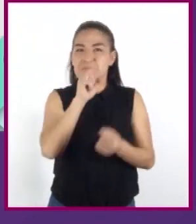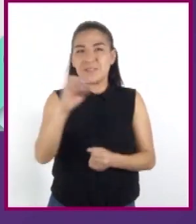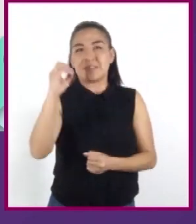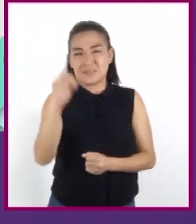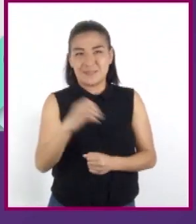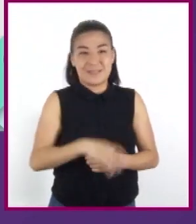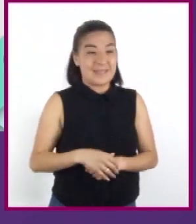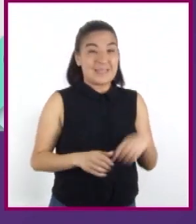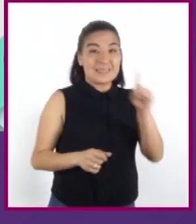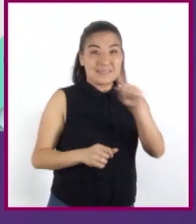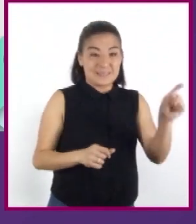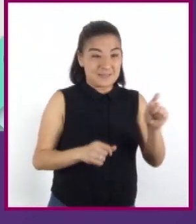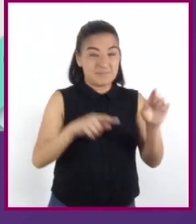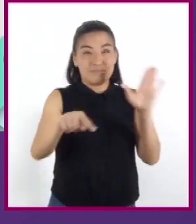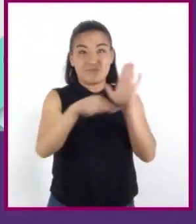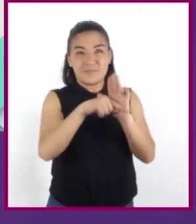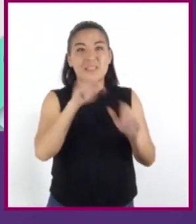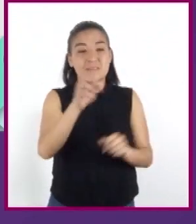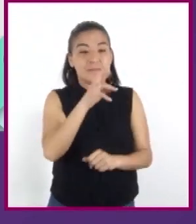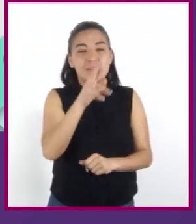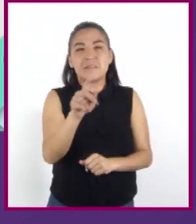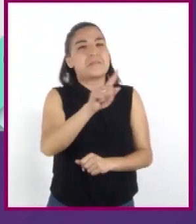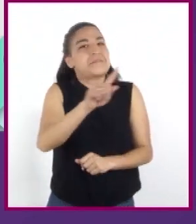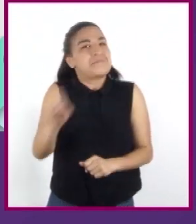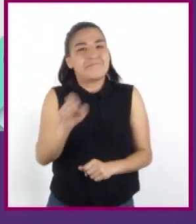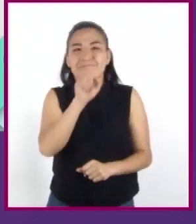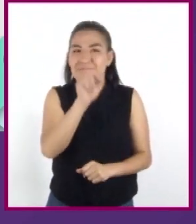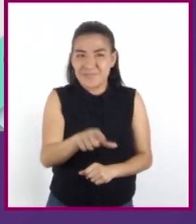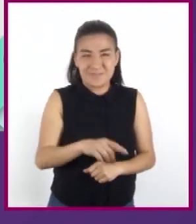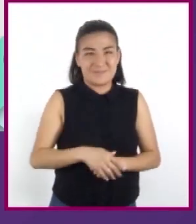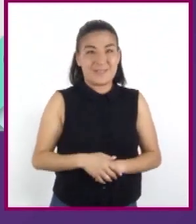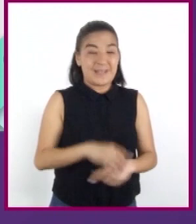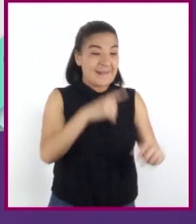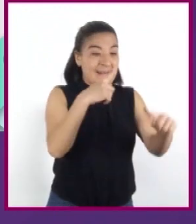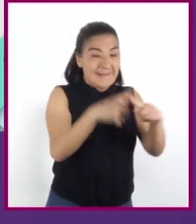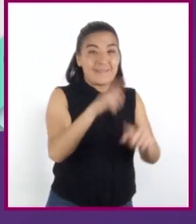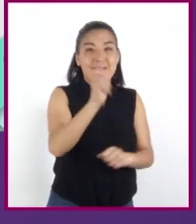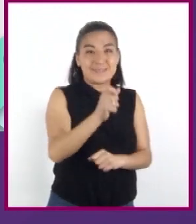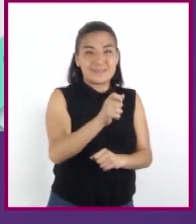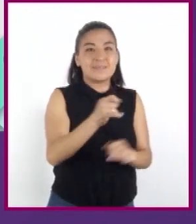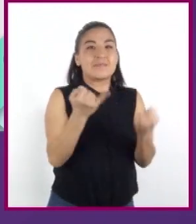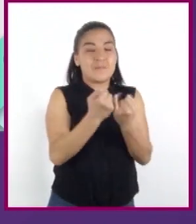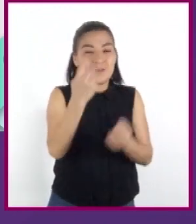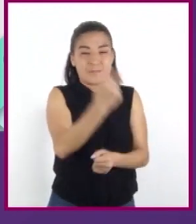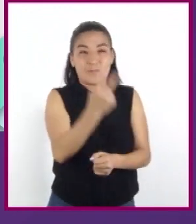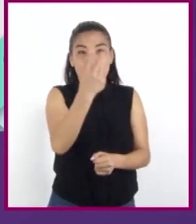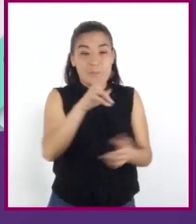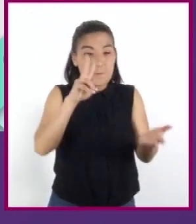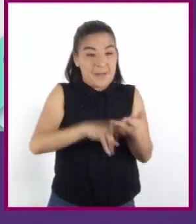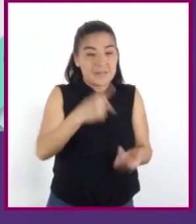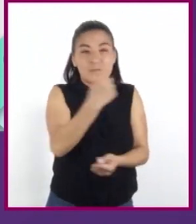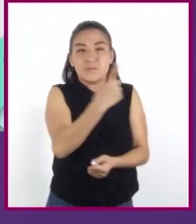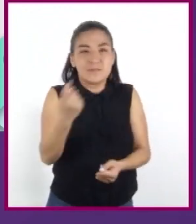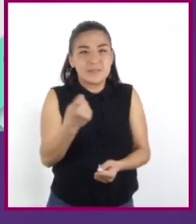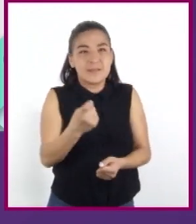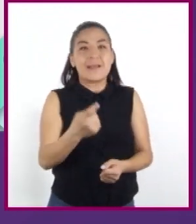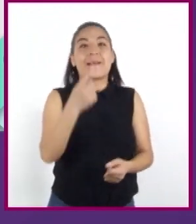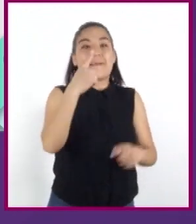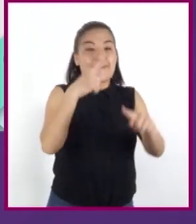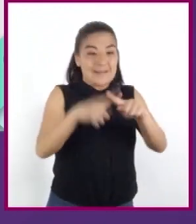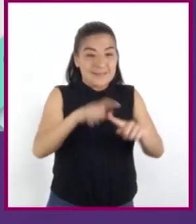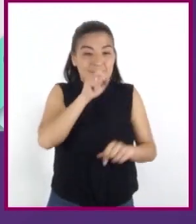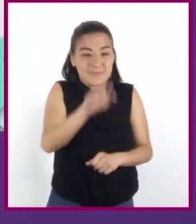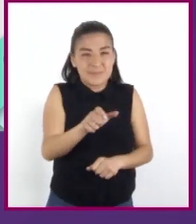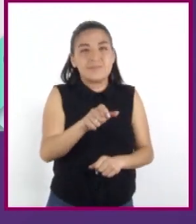restarle 100 da como resultado 0 es 100. Y si x al cuadrado tiene un valor de 100, entonces x tiene un